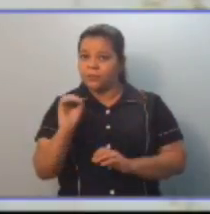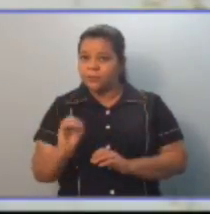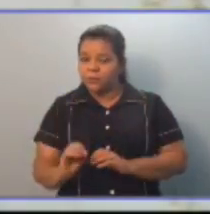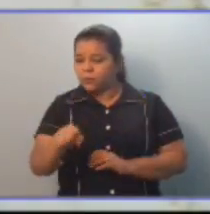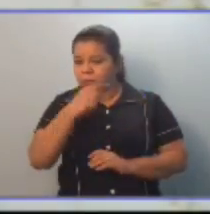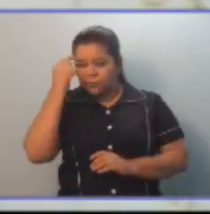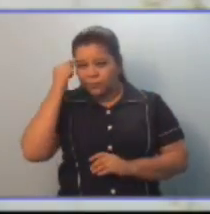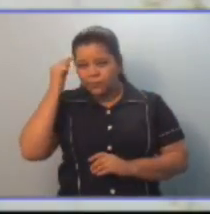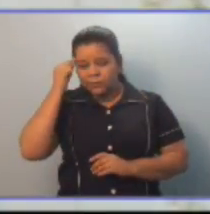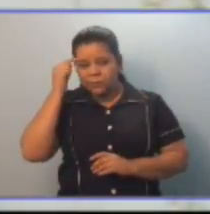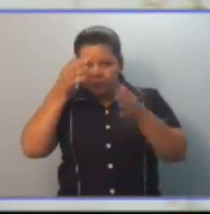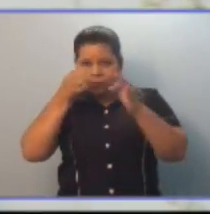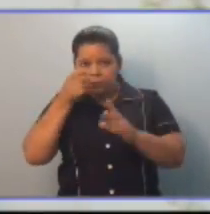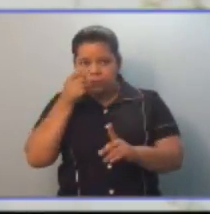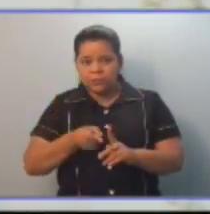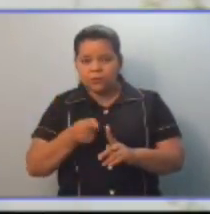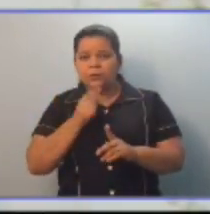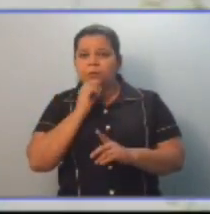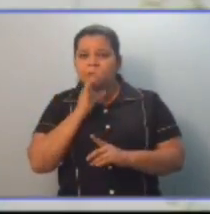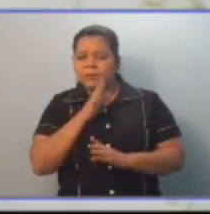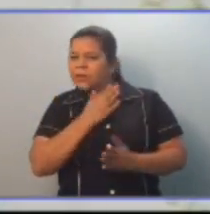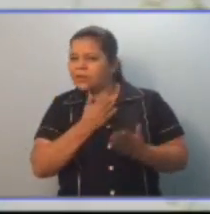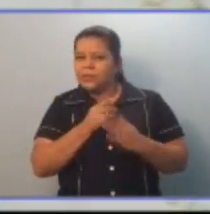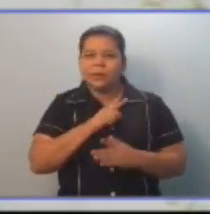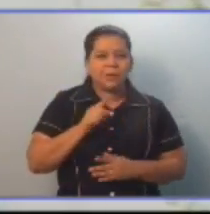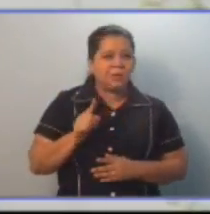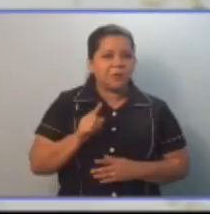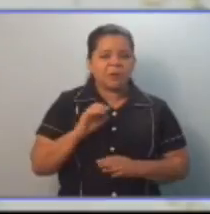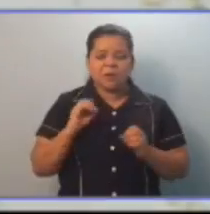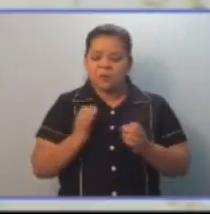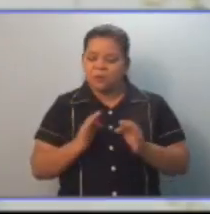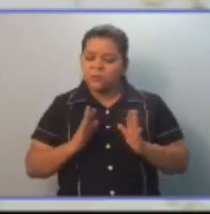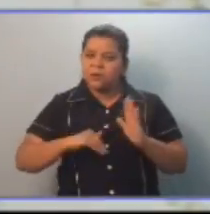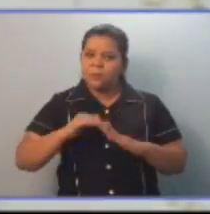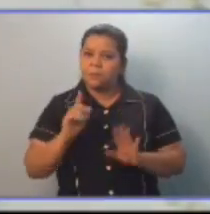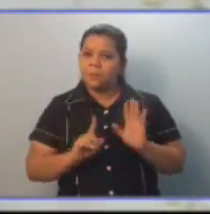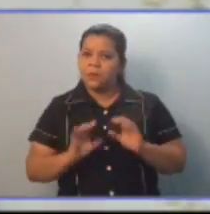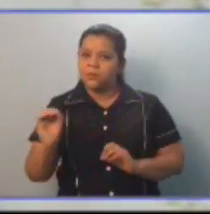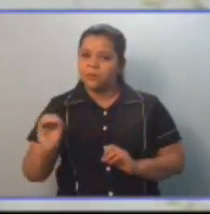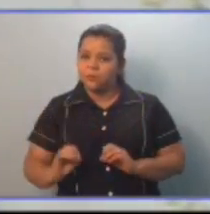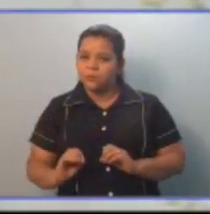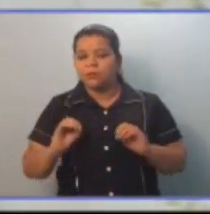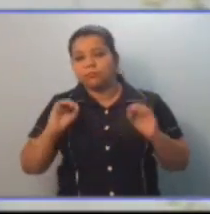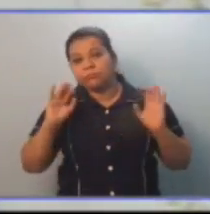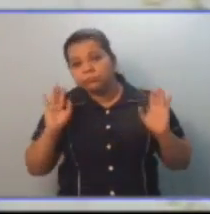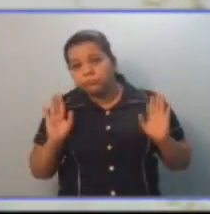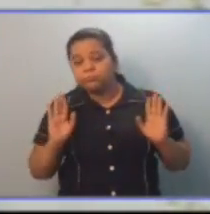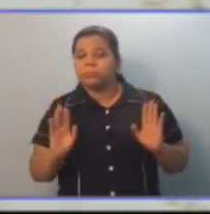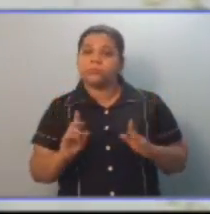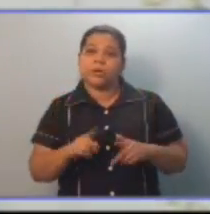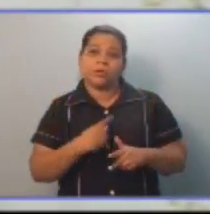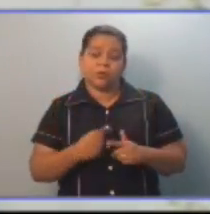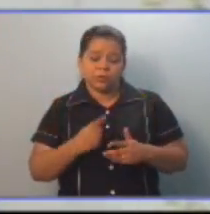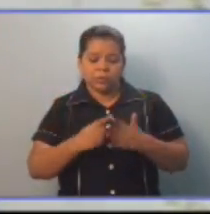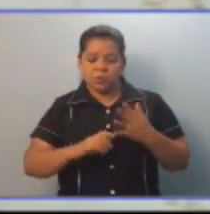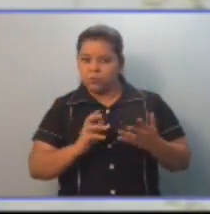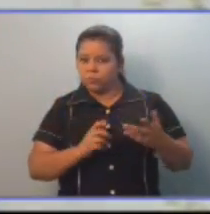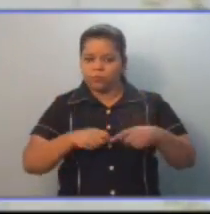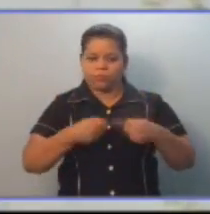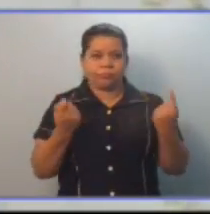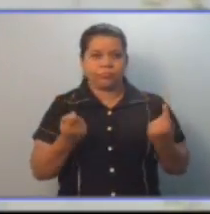una sentencia se hubiera dicho que no, que el órgano judicial tiene más de ese 6%, eso definitivamente sería romper el texto constitucional porque